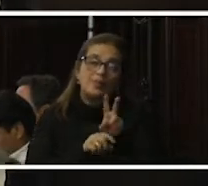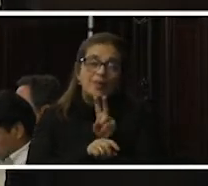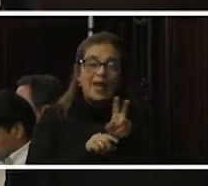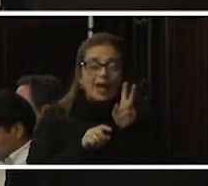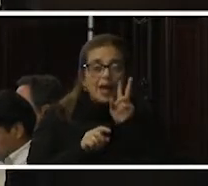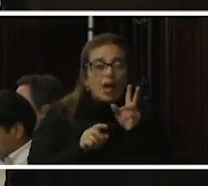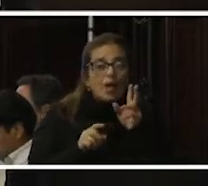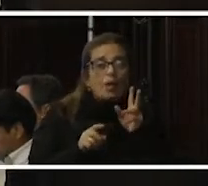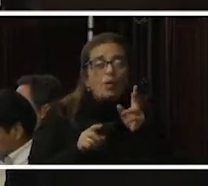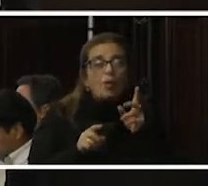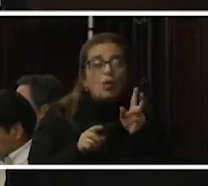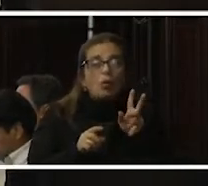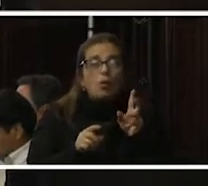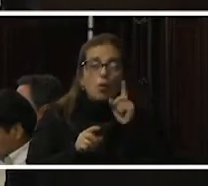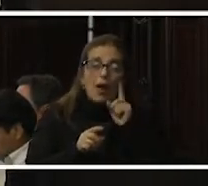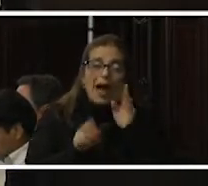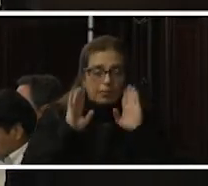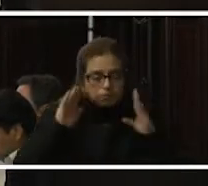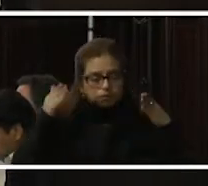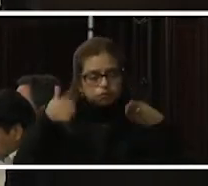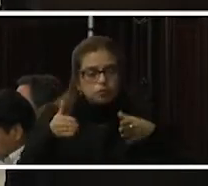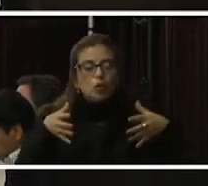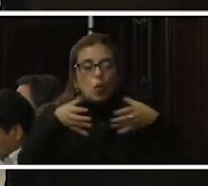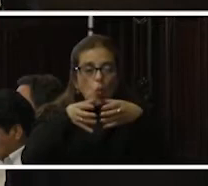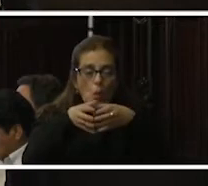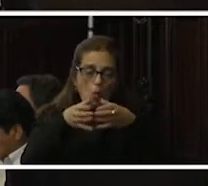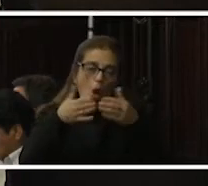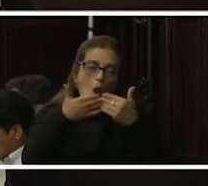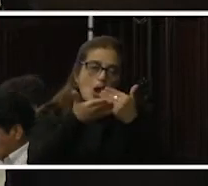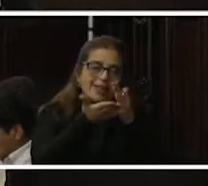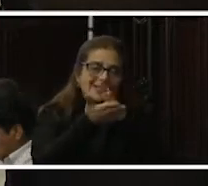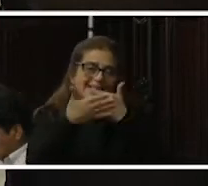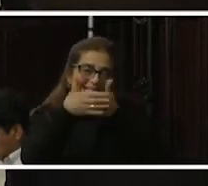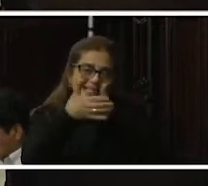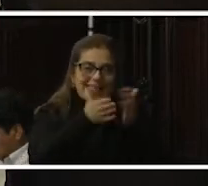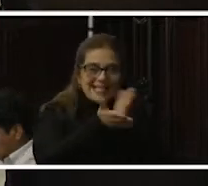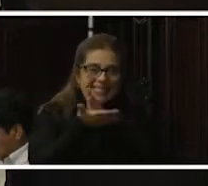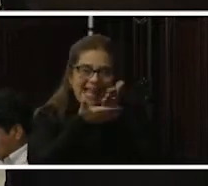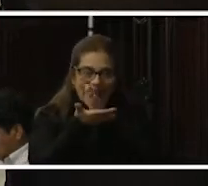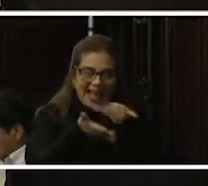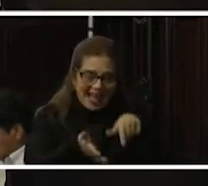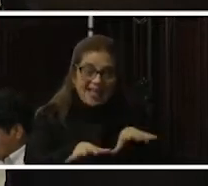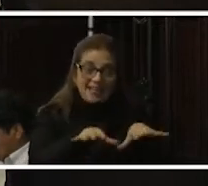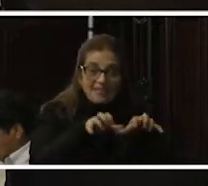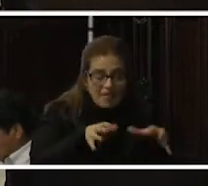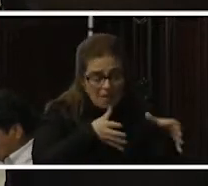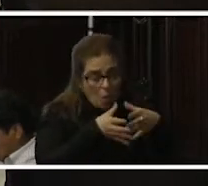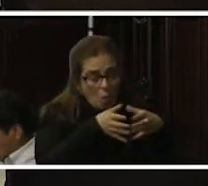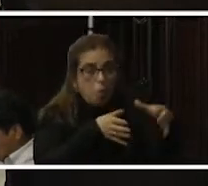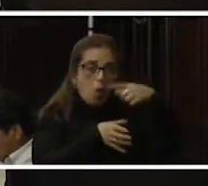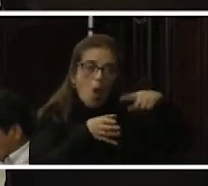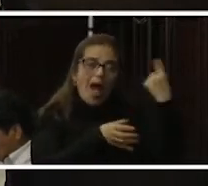poblaciones locales, especialmente nacionalidad guaraní, que son vecinos de la zona donde habitan pueblo aislamiento,